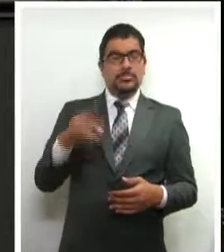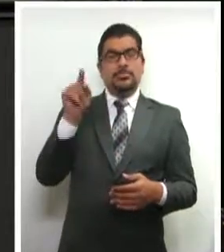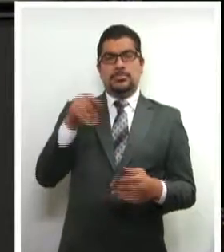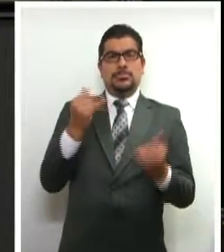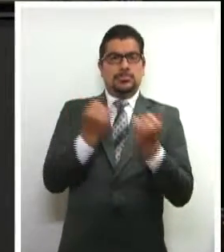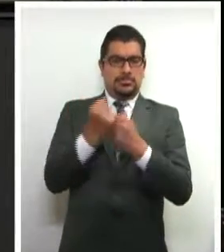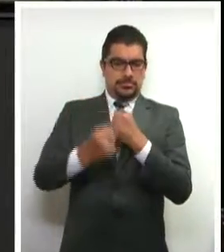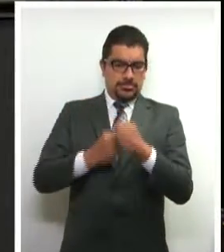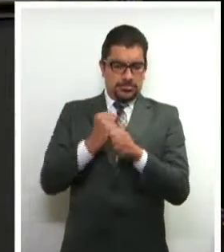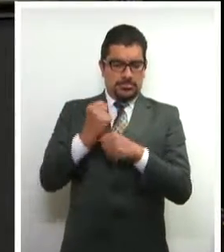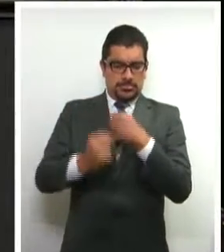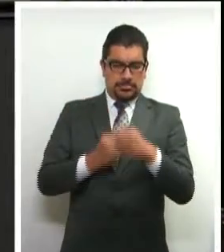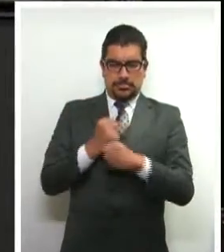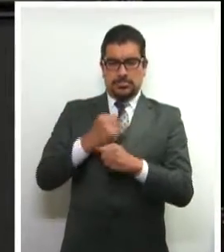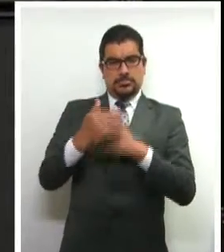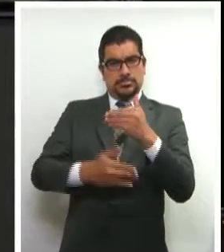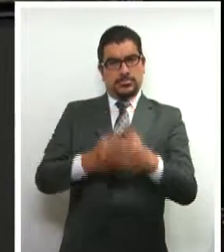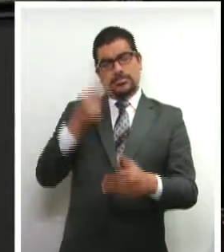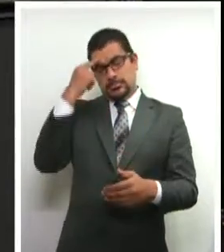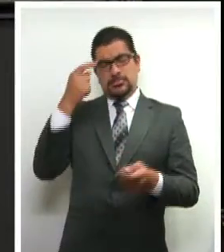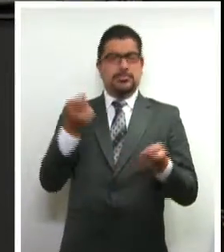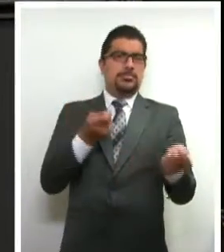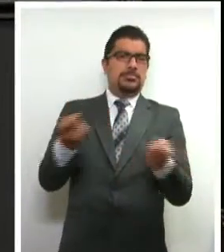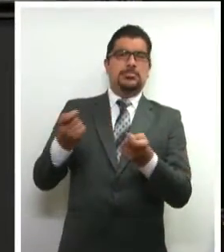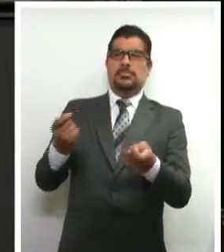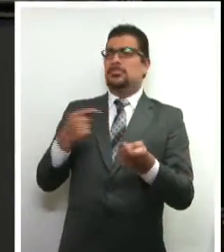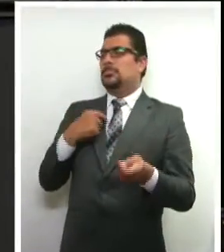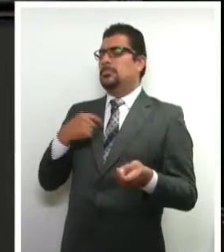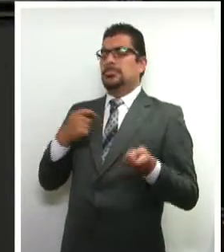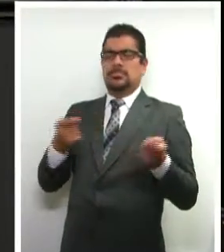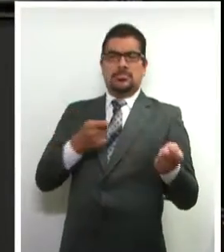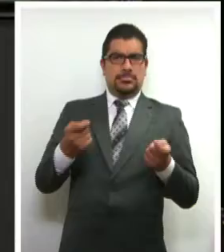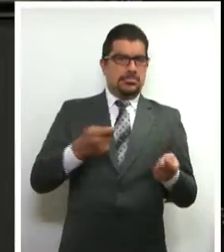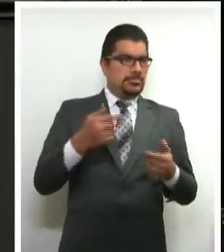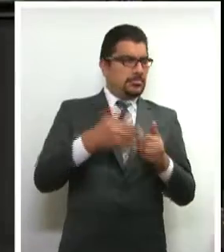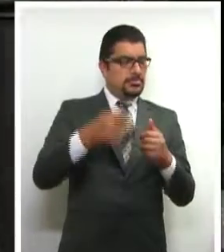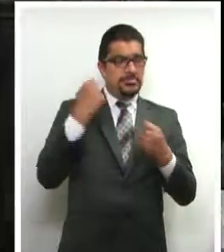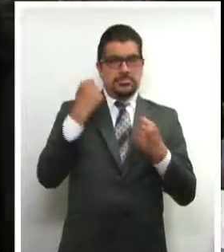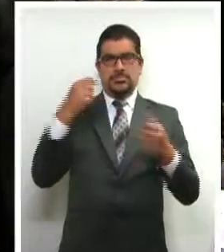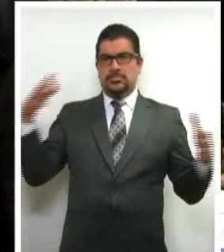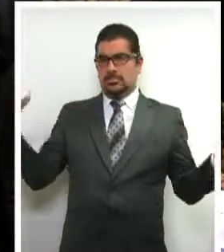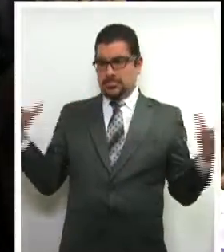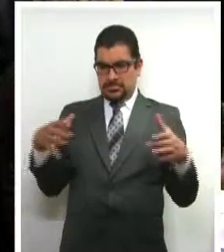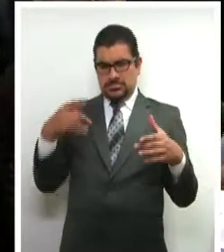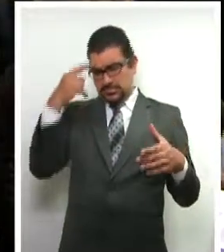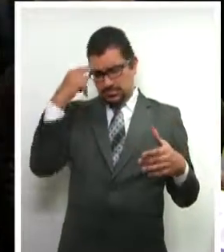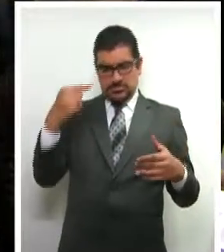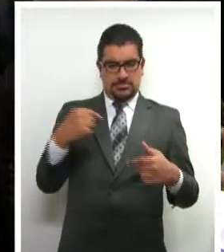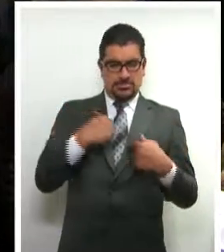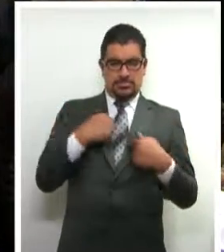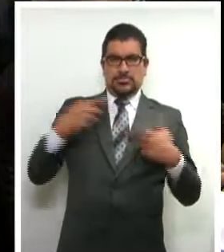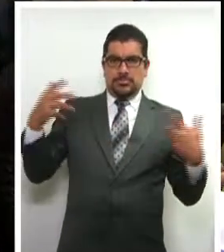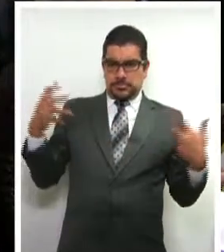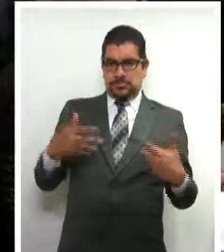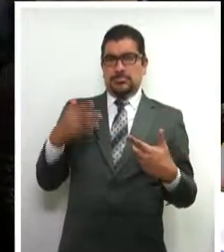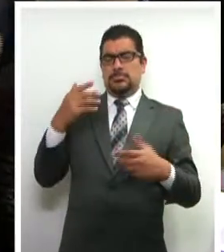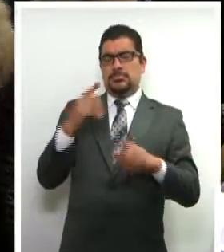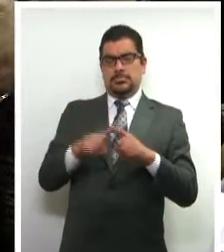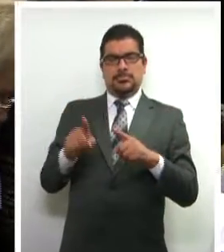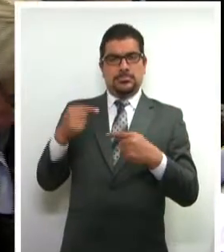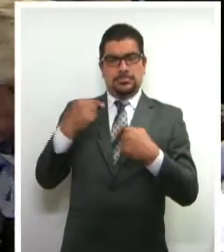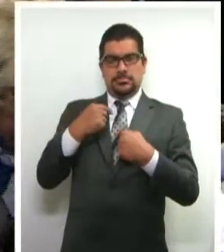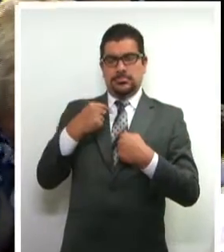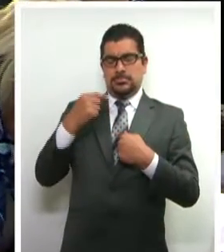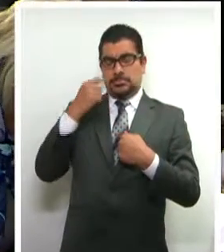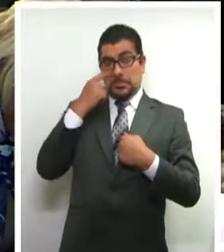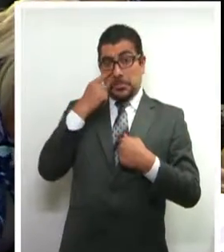se vivió un proceso paulatino de control político que tendió a centralizar el poder federal, en el poder